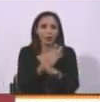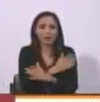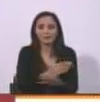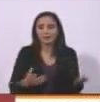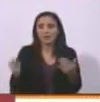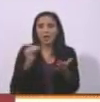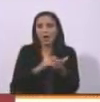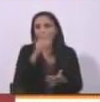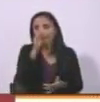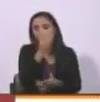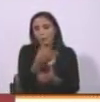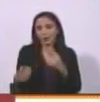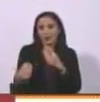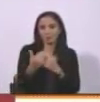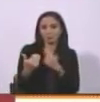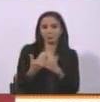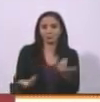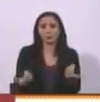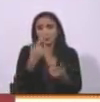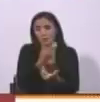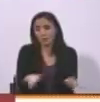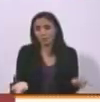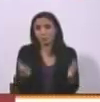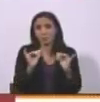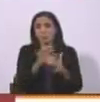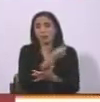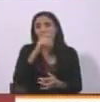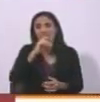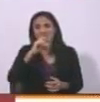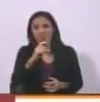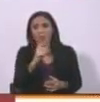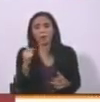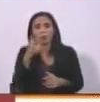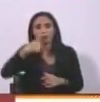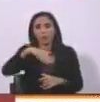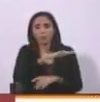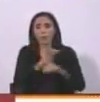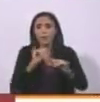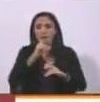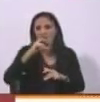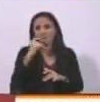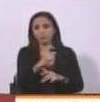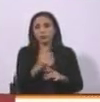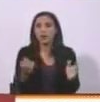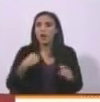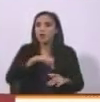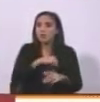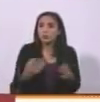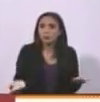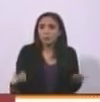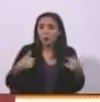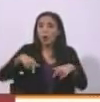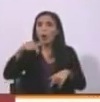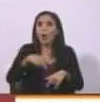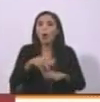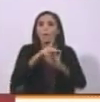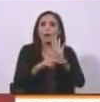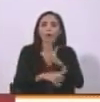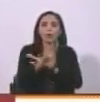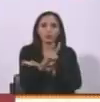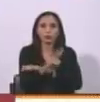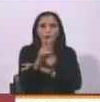ridículo y se ha convertido en enemigo de los pueblos, Almagro. Y nosotros queremos hoy, su programa